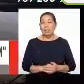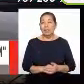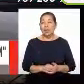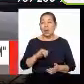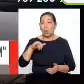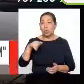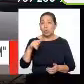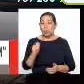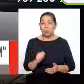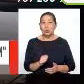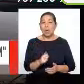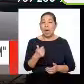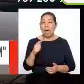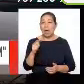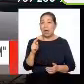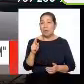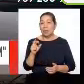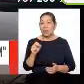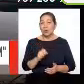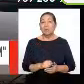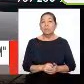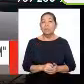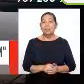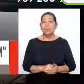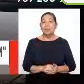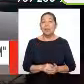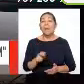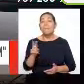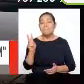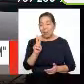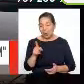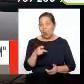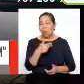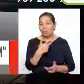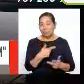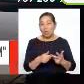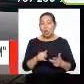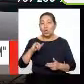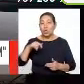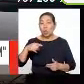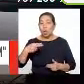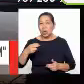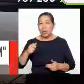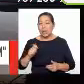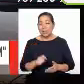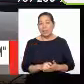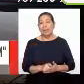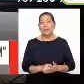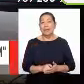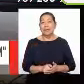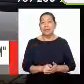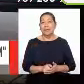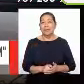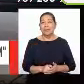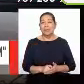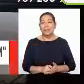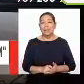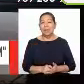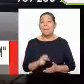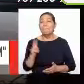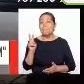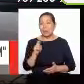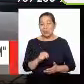José Jesús Antonio López Cedeño, Goldo, venezolano. Jonathan José Zárate Betancur, José, alias